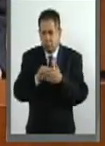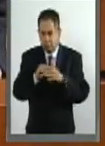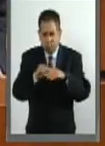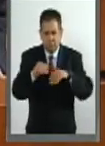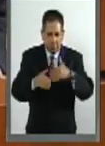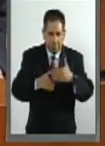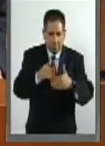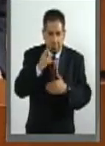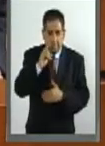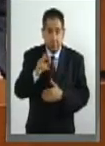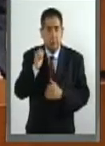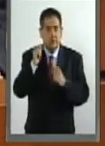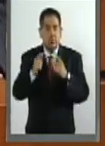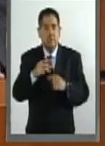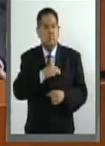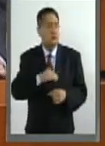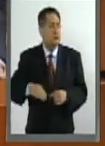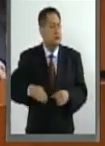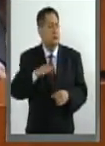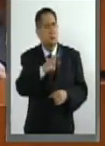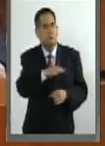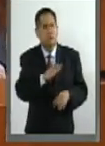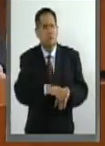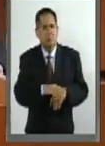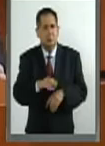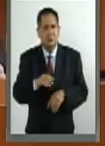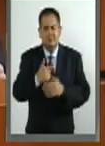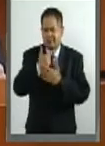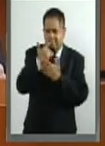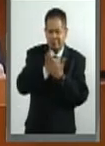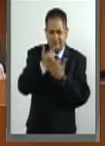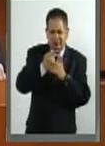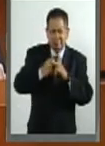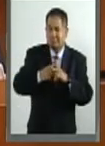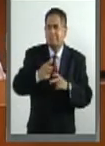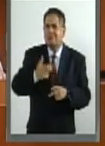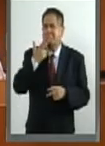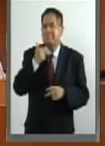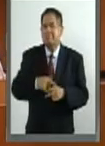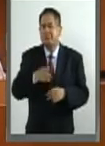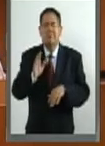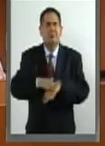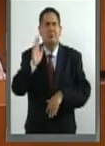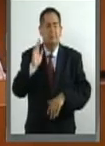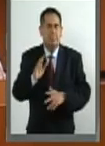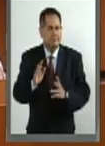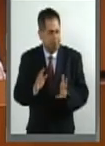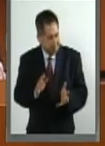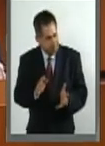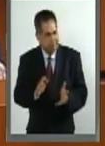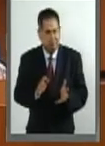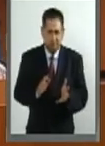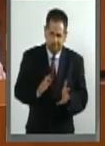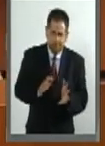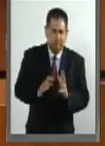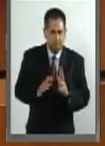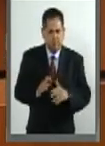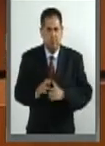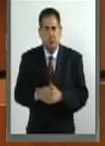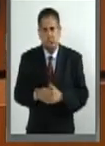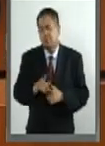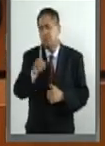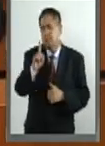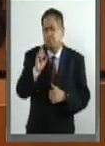de repente a algún municipio y les dicen: a mí el censo no me está contando bien, somos más. Y esa no es más que